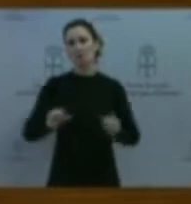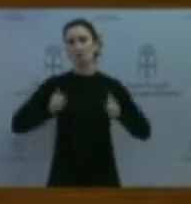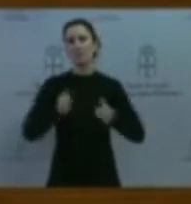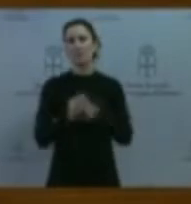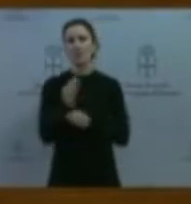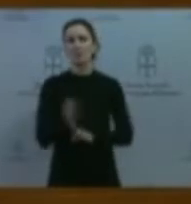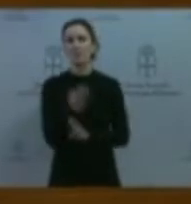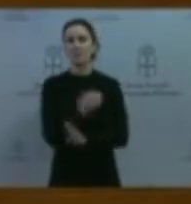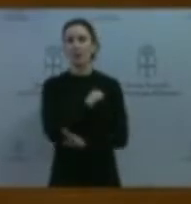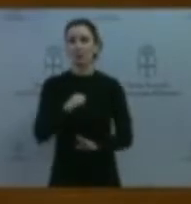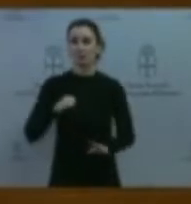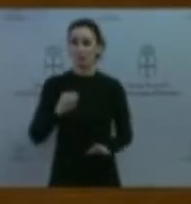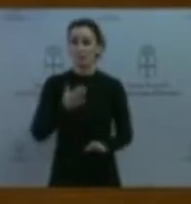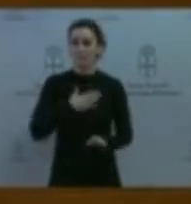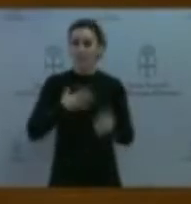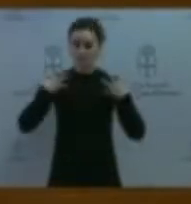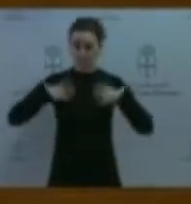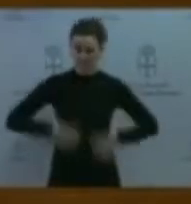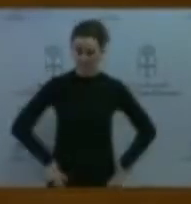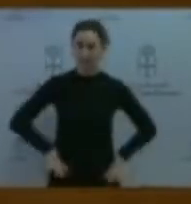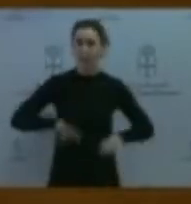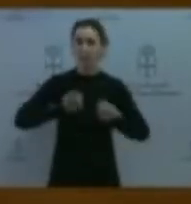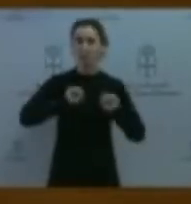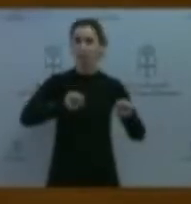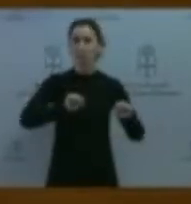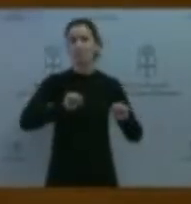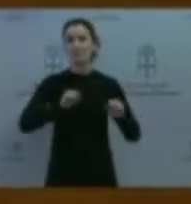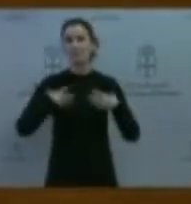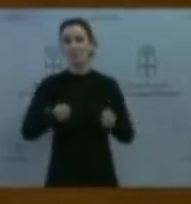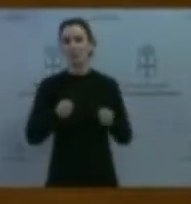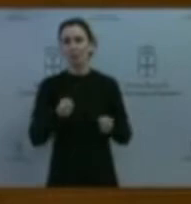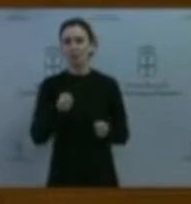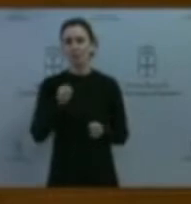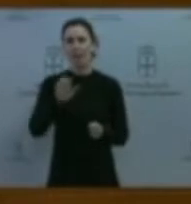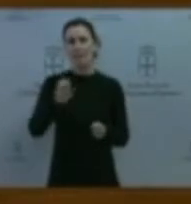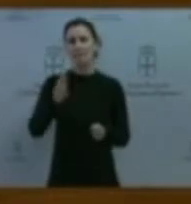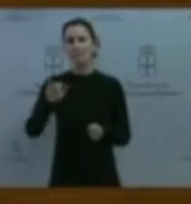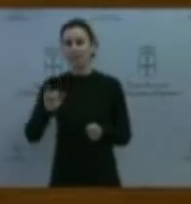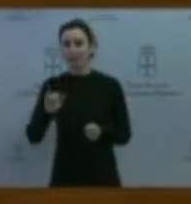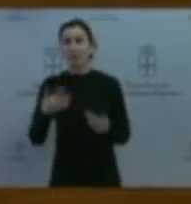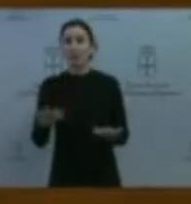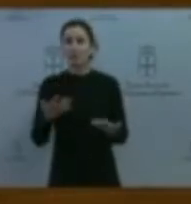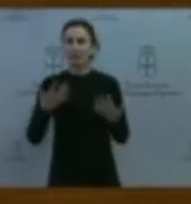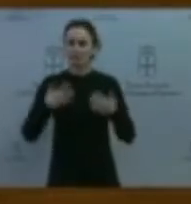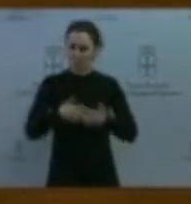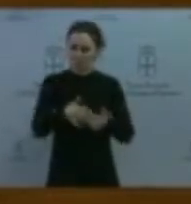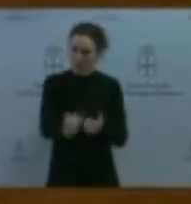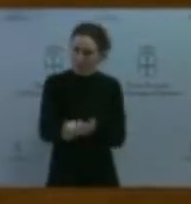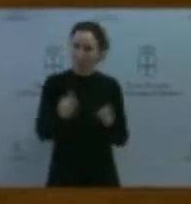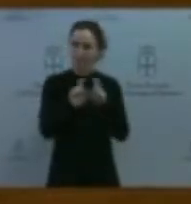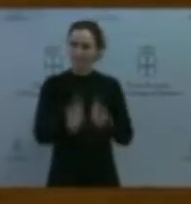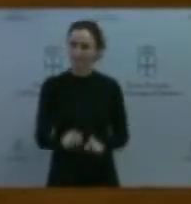sanitarios. Y teníamos personas capacitadas, teníamos industria, teníamos empresas para ello. ¿Fallaba algo en nuestro tejido productivo?